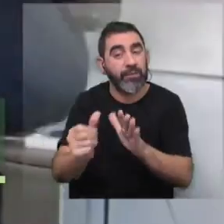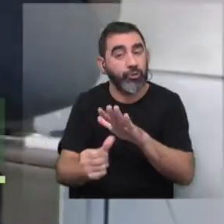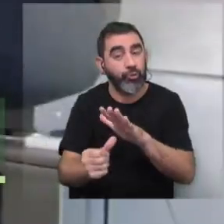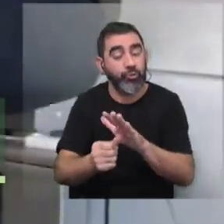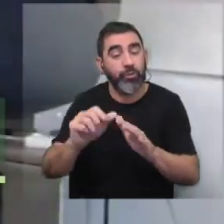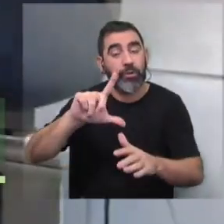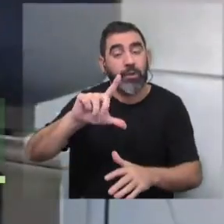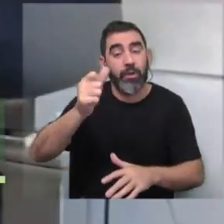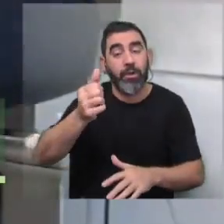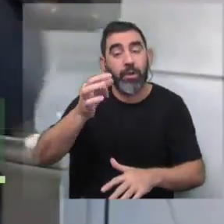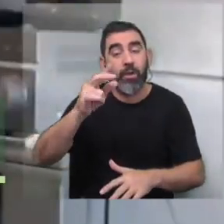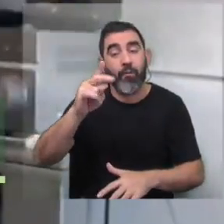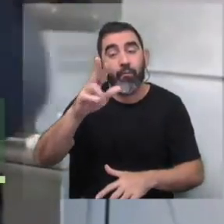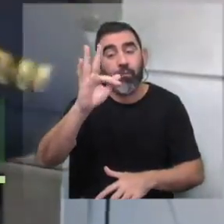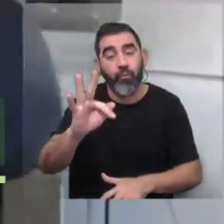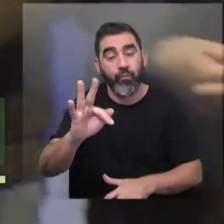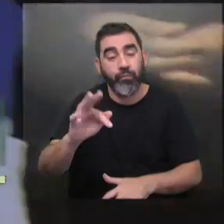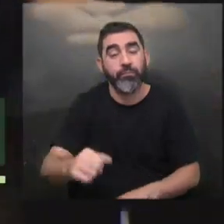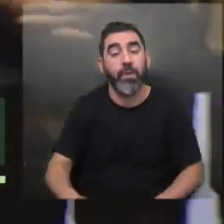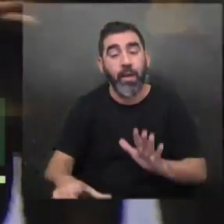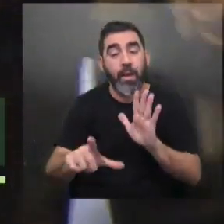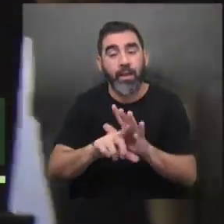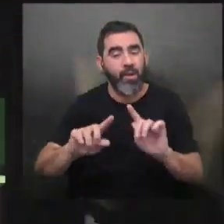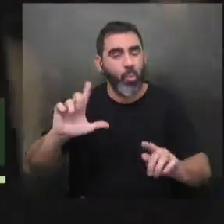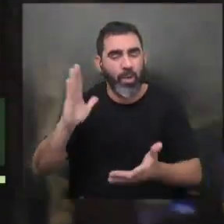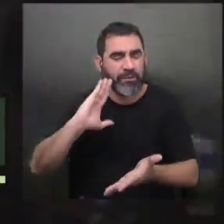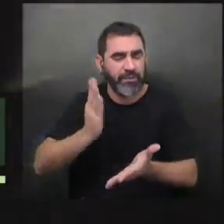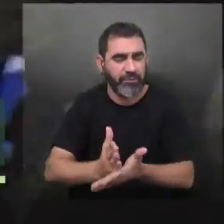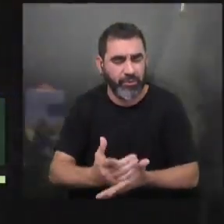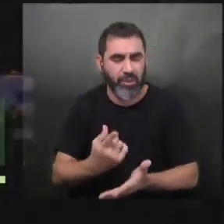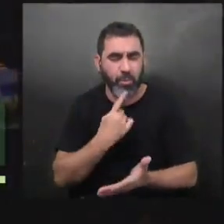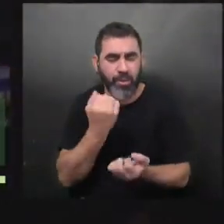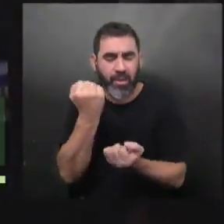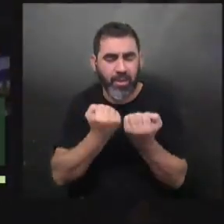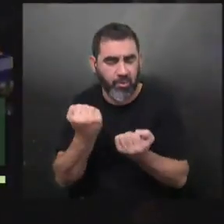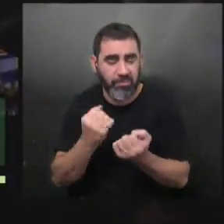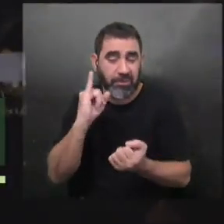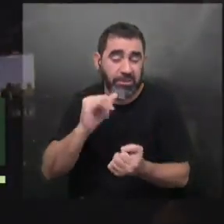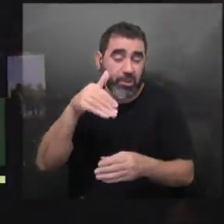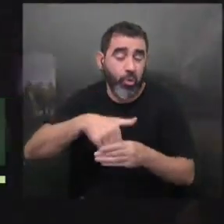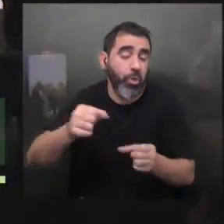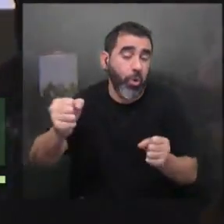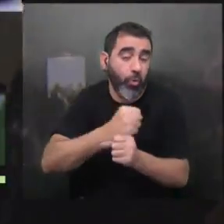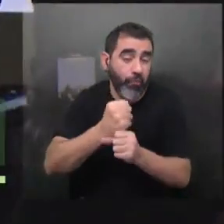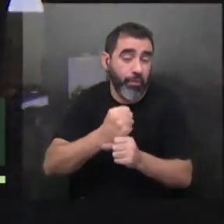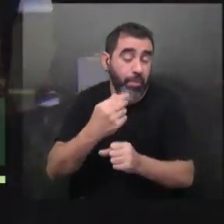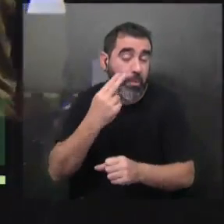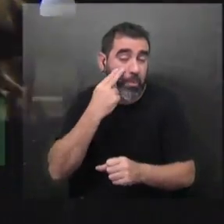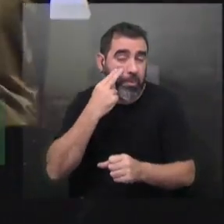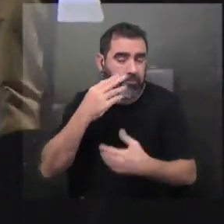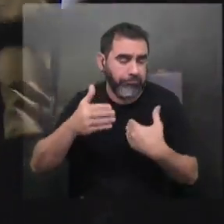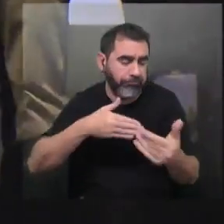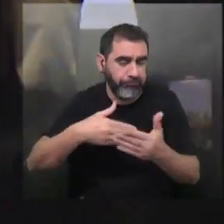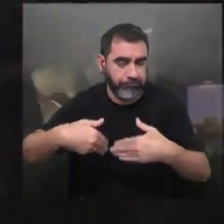violentó La normativa electoral la ley no prevé sanciones ni políticas ni económicas por lo tanto si la corte confirma estas irregularidades no